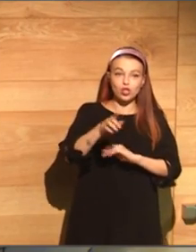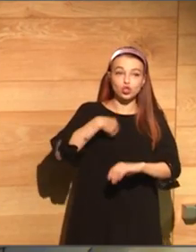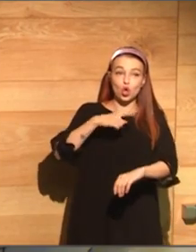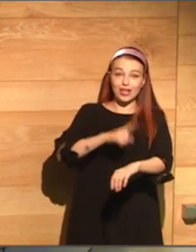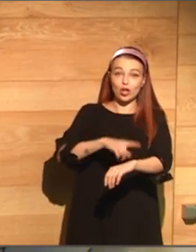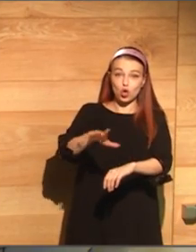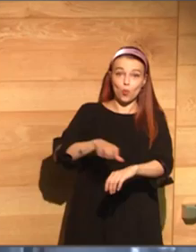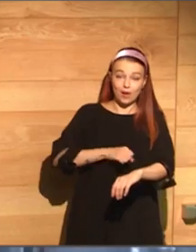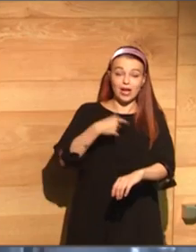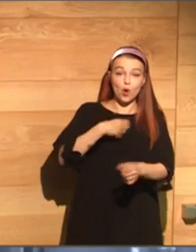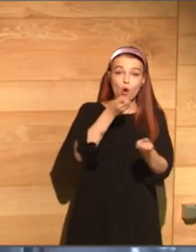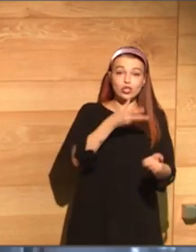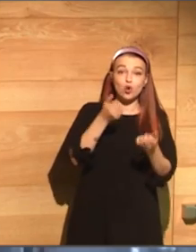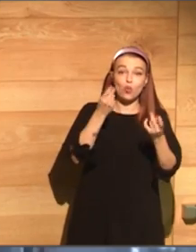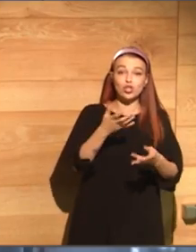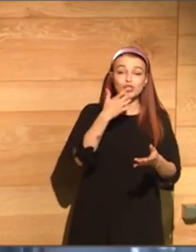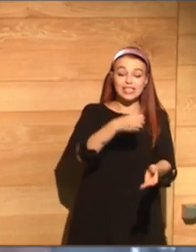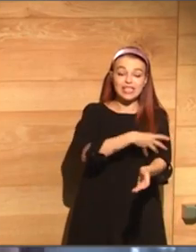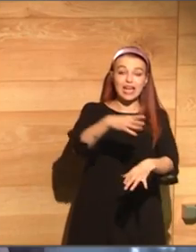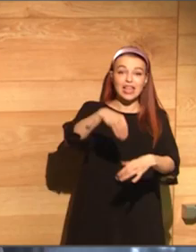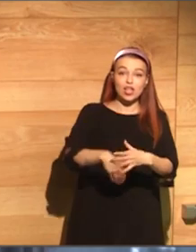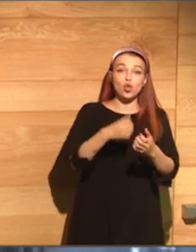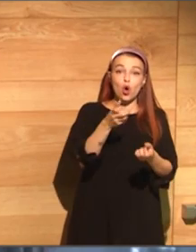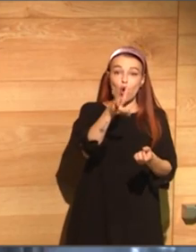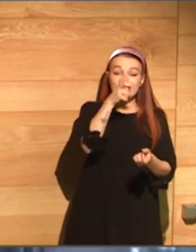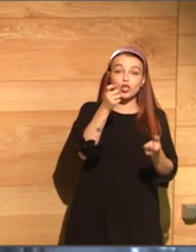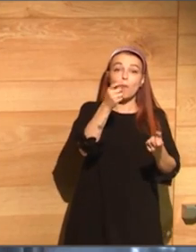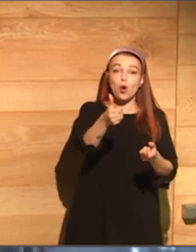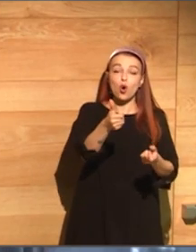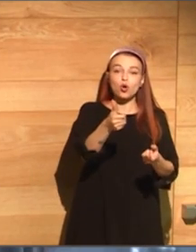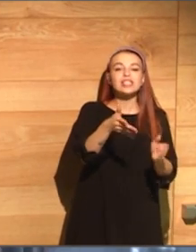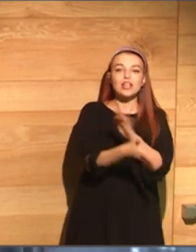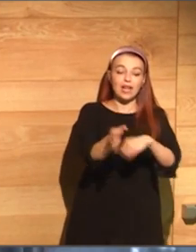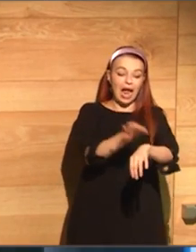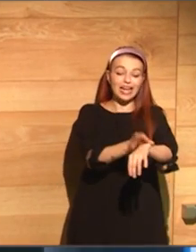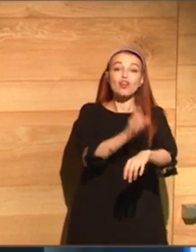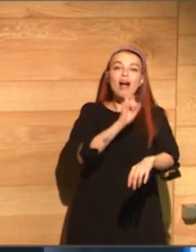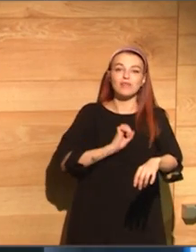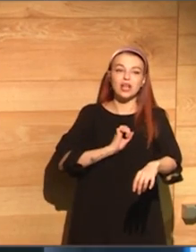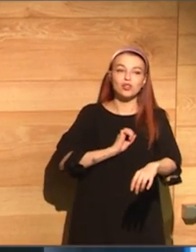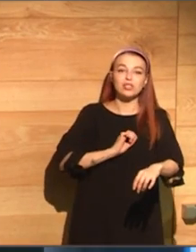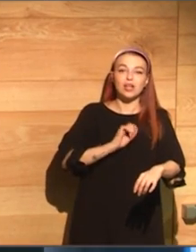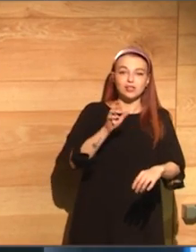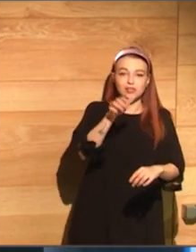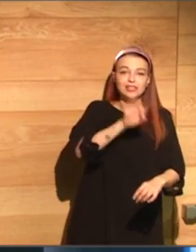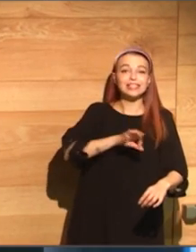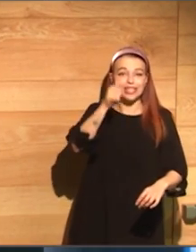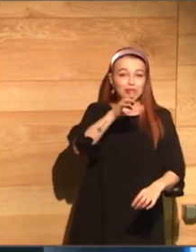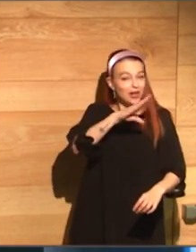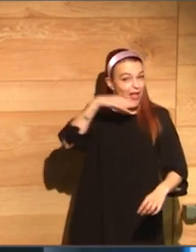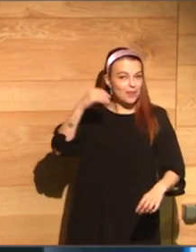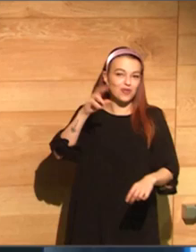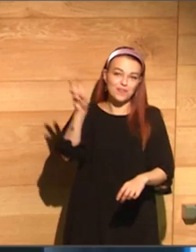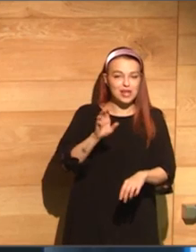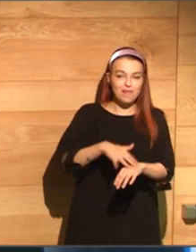y si tienes poco oxígeno en sangre, te da una alerta. Ah, mira, y te trae oxígeno un señor de Amazon. ¿Te mide el oxígeno de la